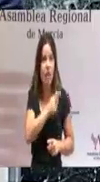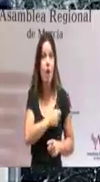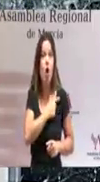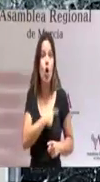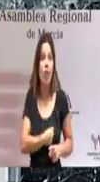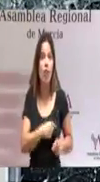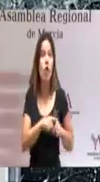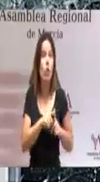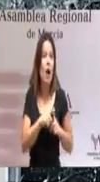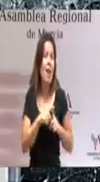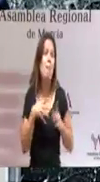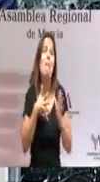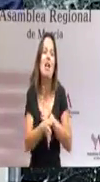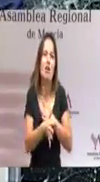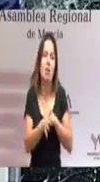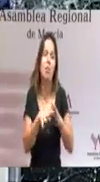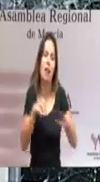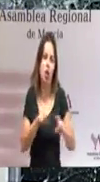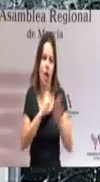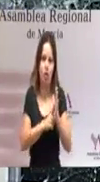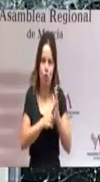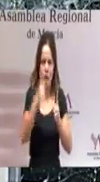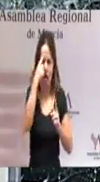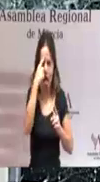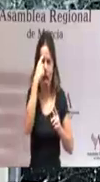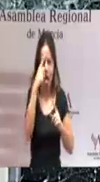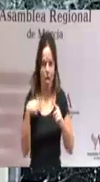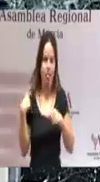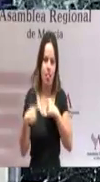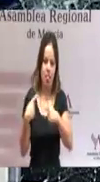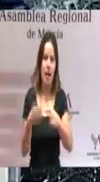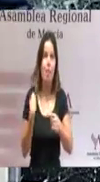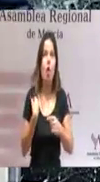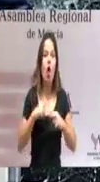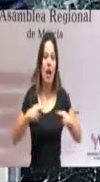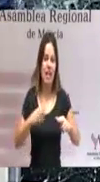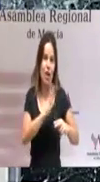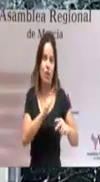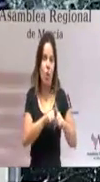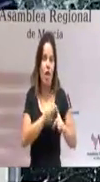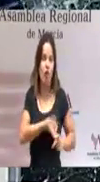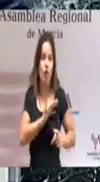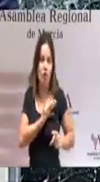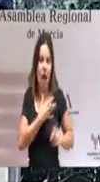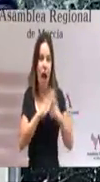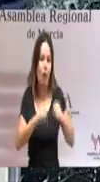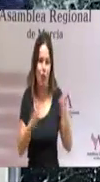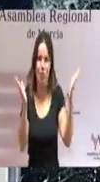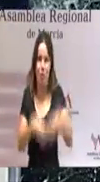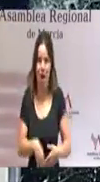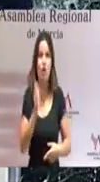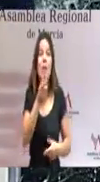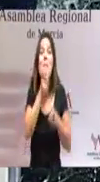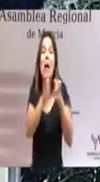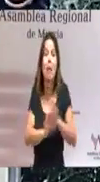rodillo y de las mayorías absolutas, y no tiene ni está en su ADN esta voluntad de consenso. Son palabras, son